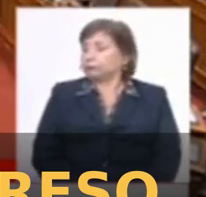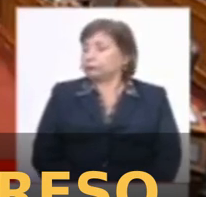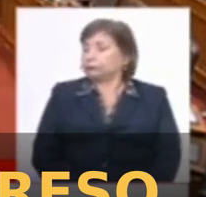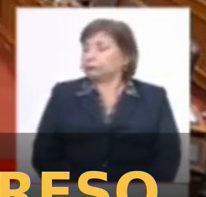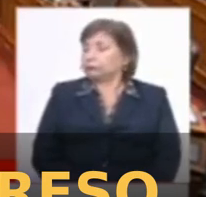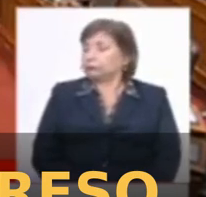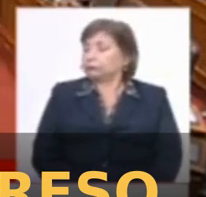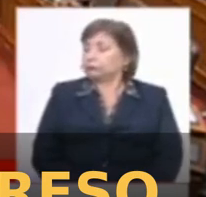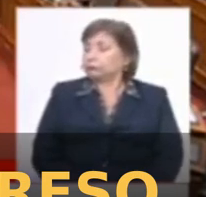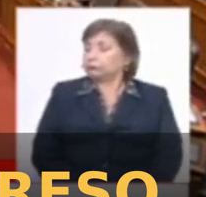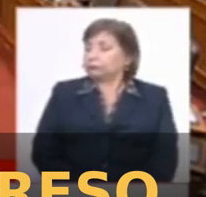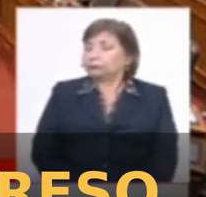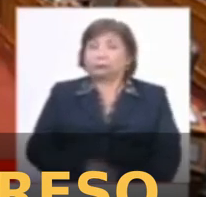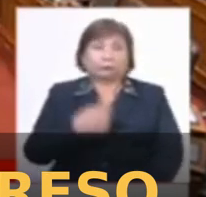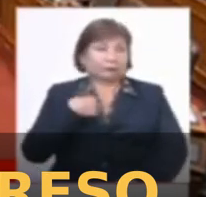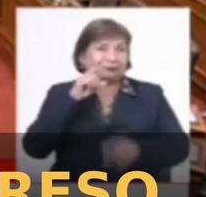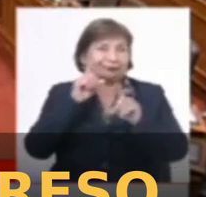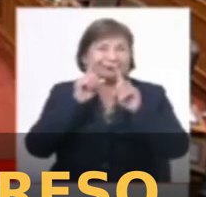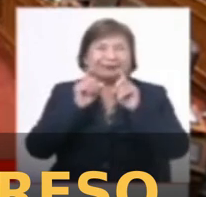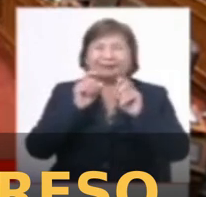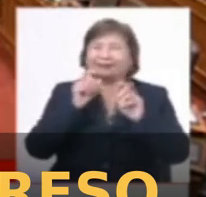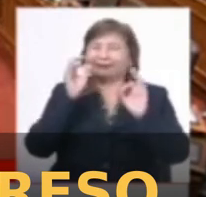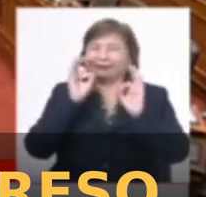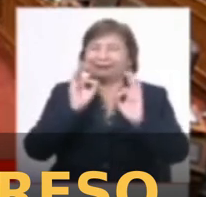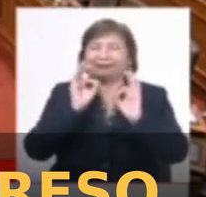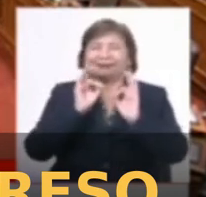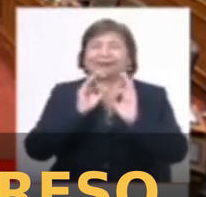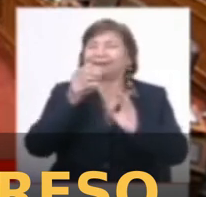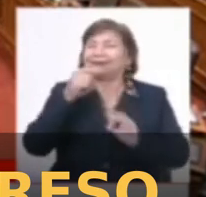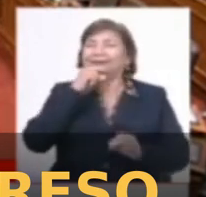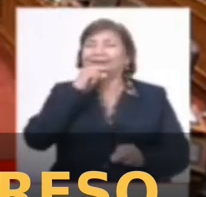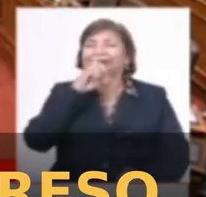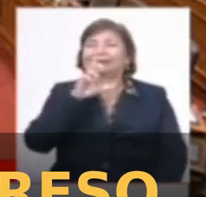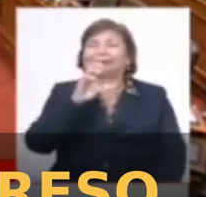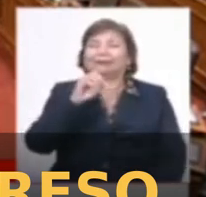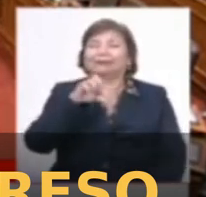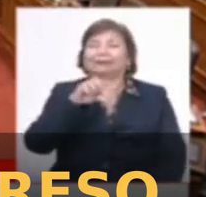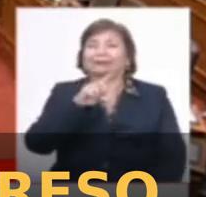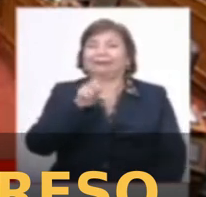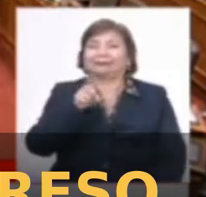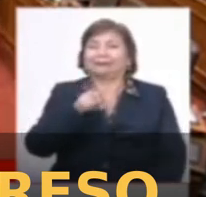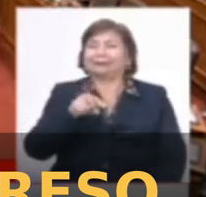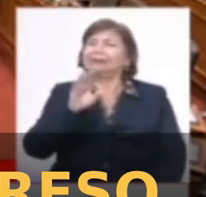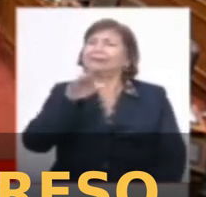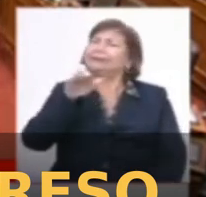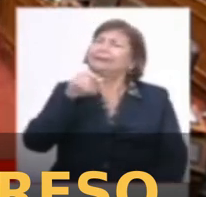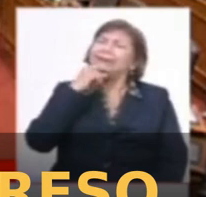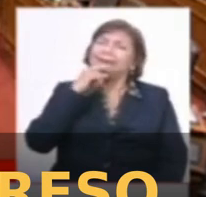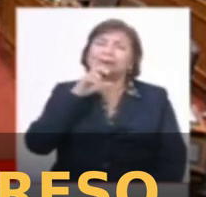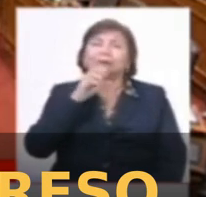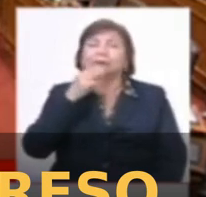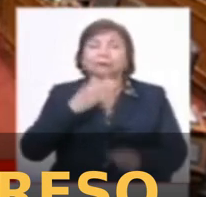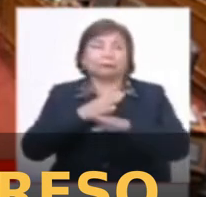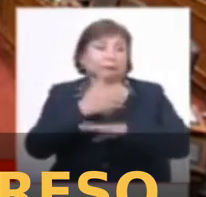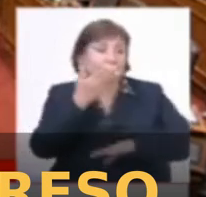Sí, para hacer algunas preguntas puntuales a la señora López. Señora López, por intermedio suyo,